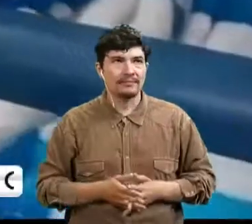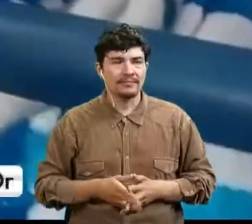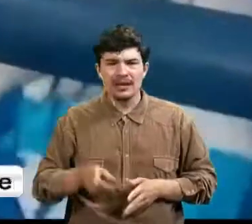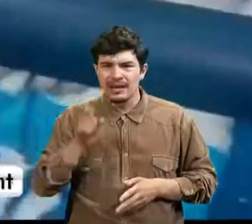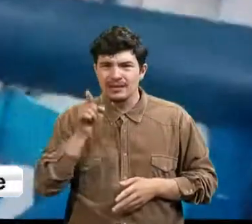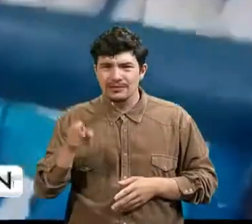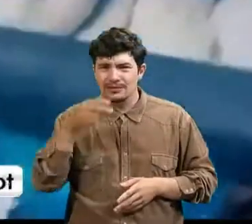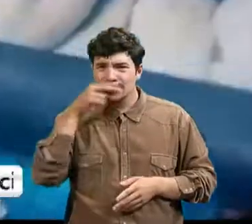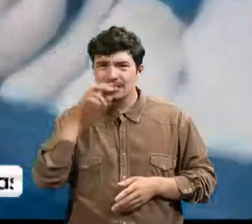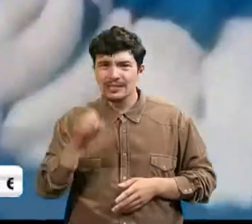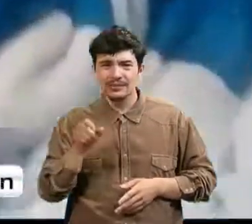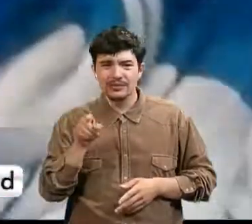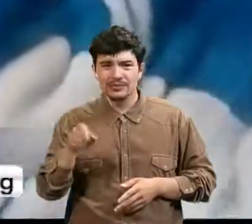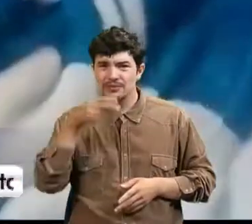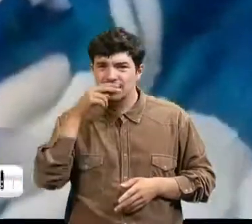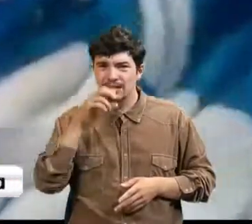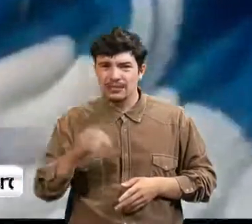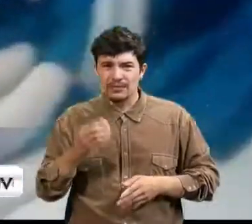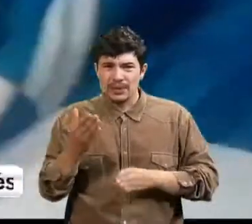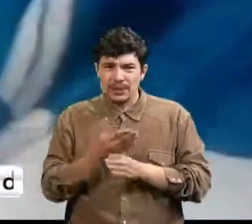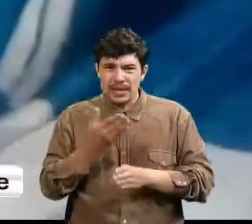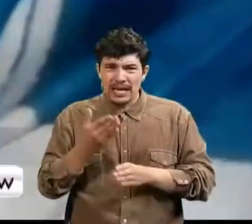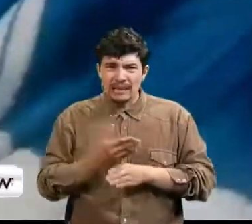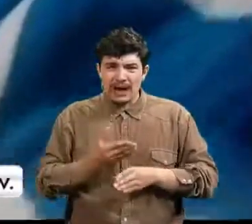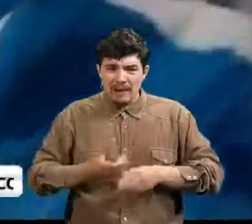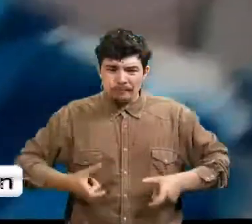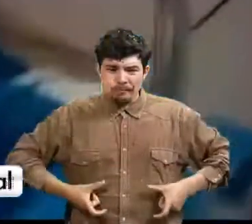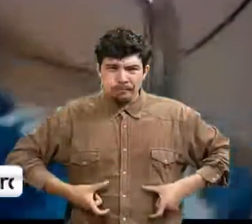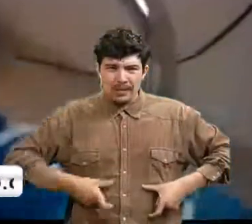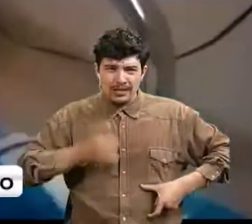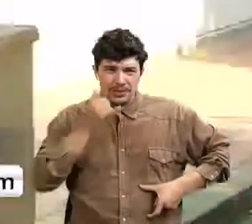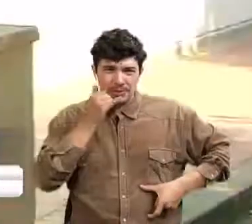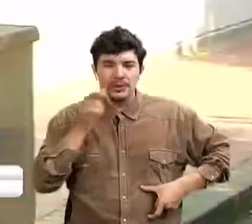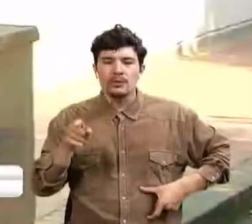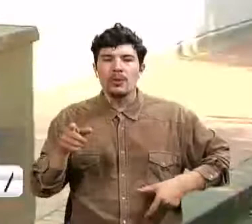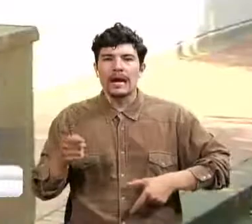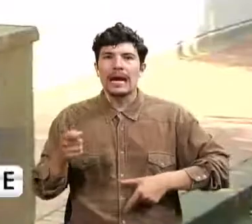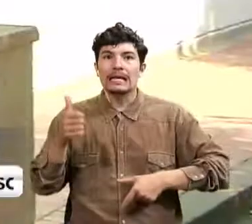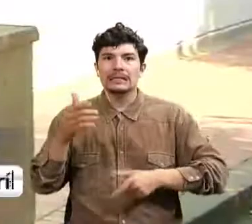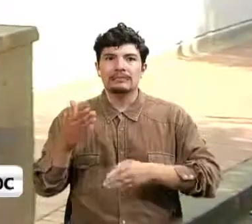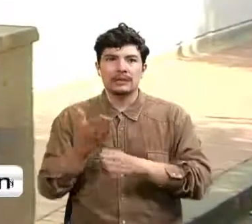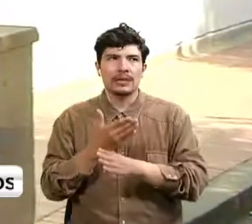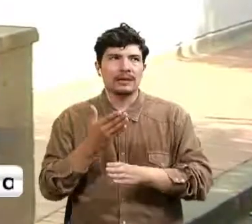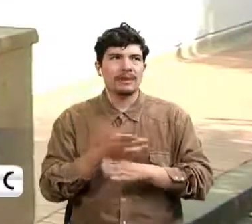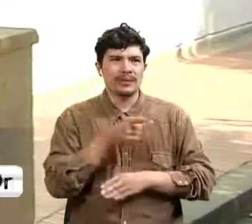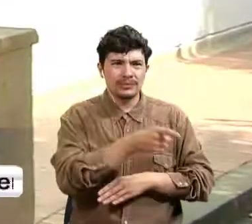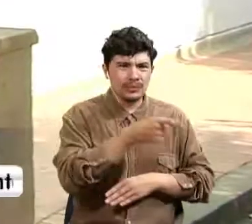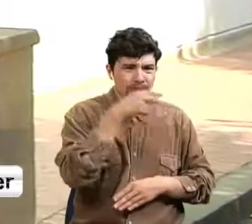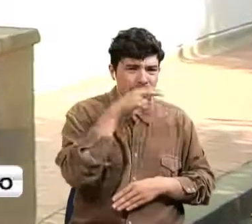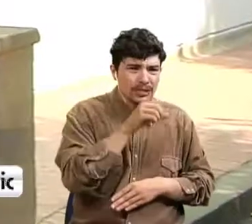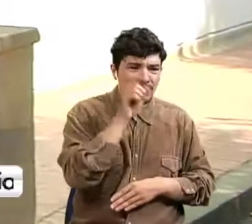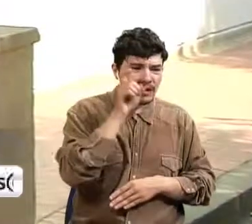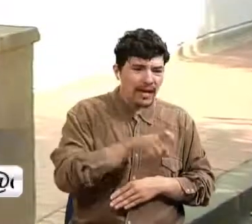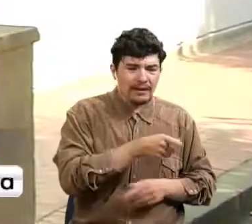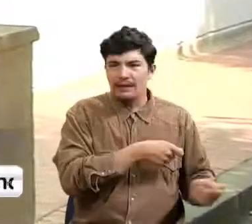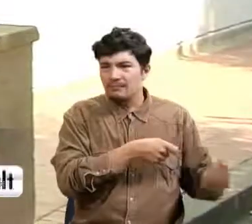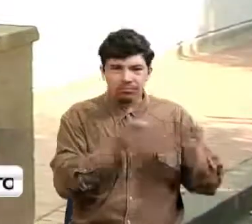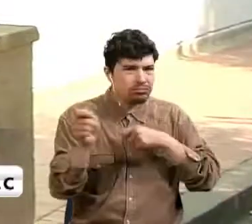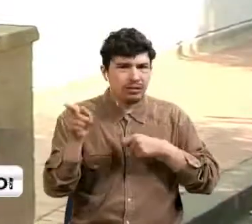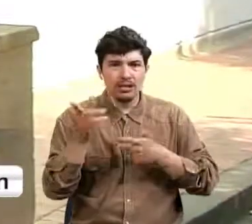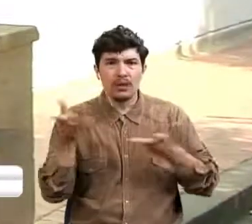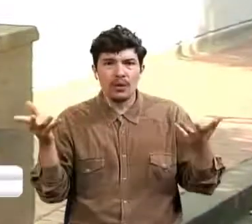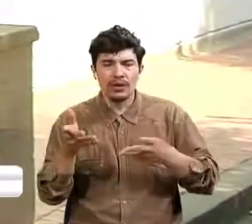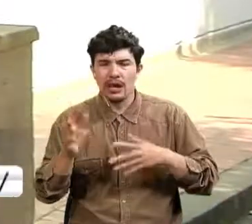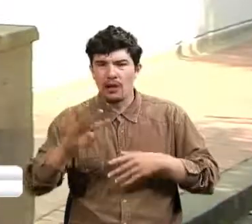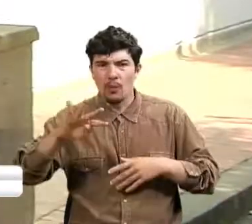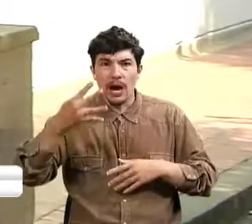temporada se manifiesta en su parte renal y que hoy lo tiene al borde de un colapso. Le diagnosticaron que tenía que ser remitido urgentemente a